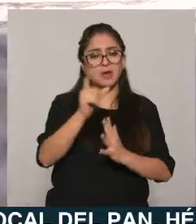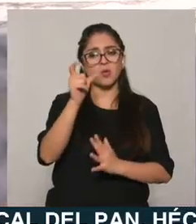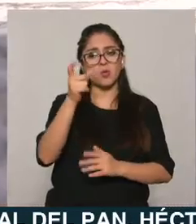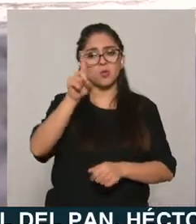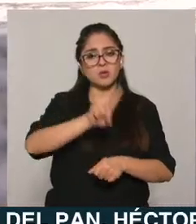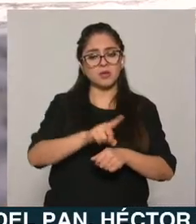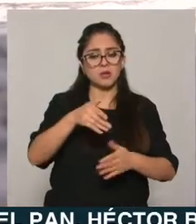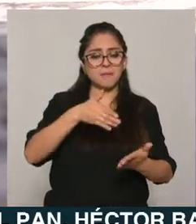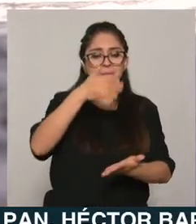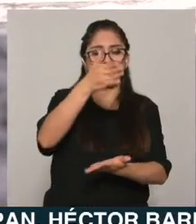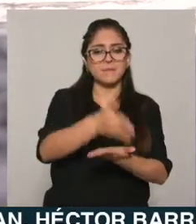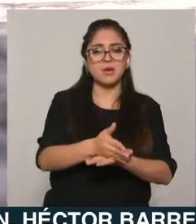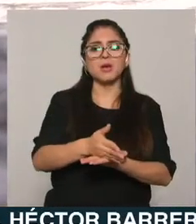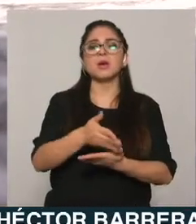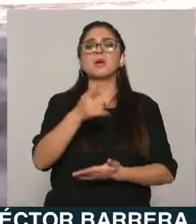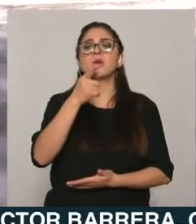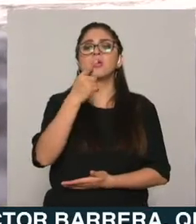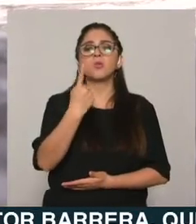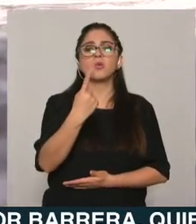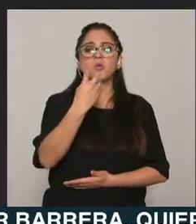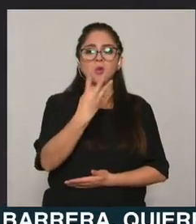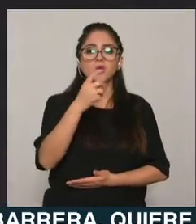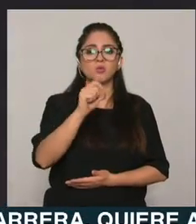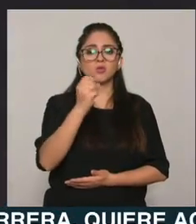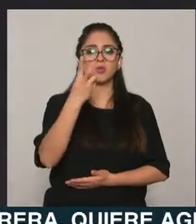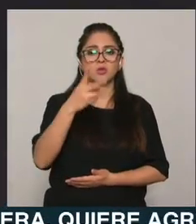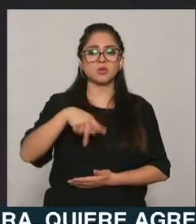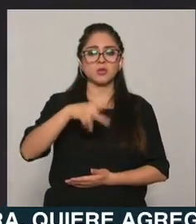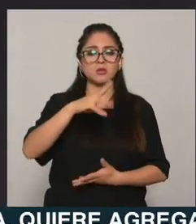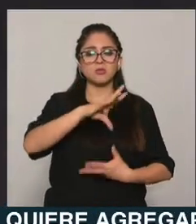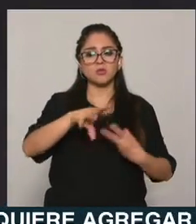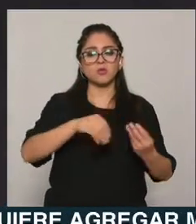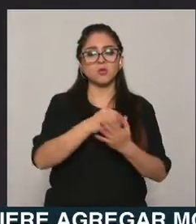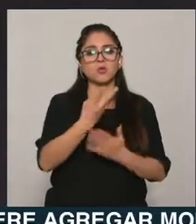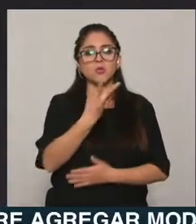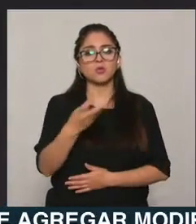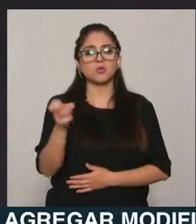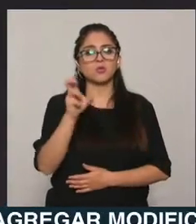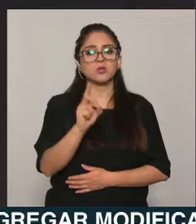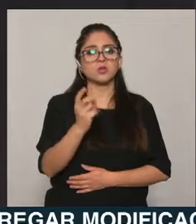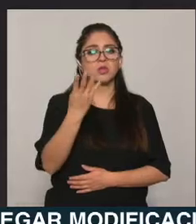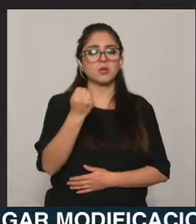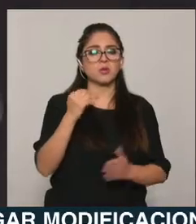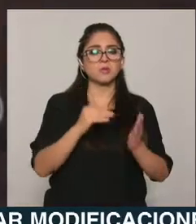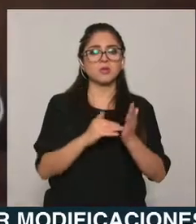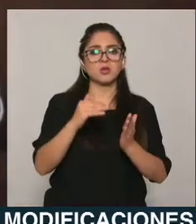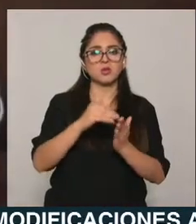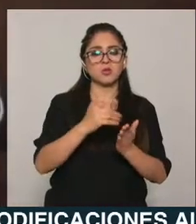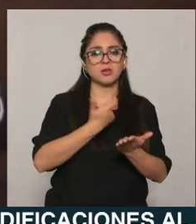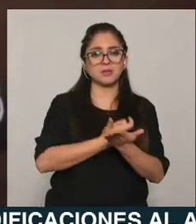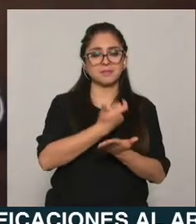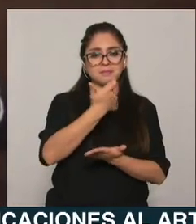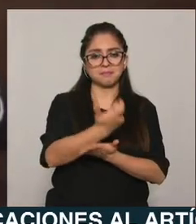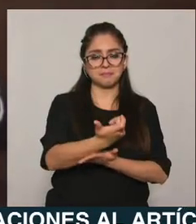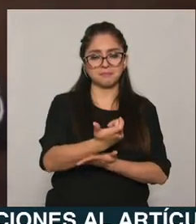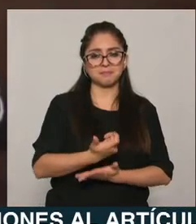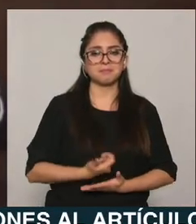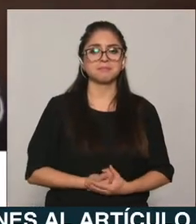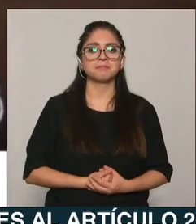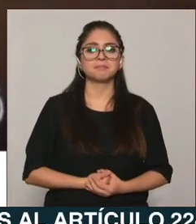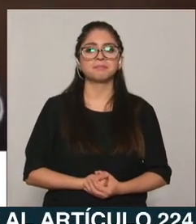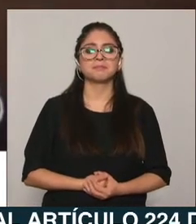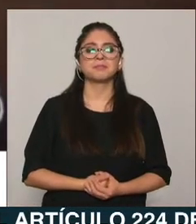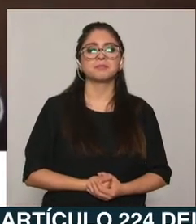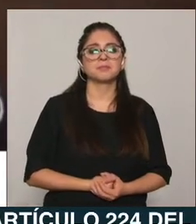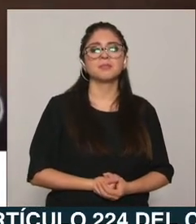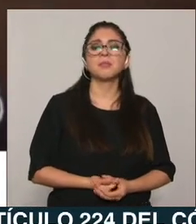un total de 4.3 kilómetros con una inversión de 439 millones de pesos. La previsión es que